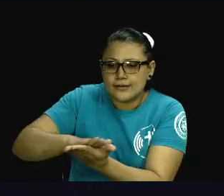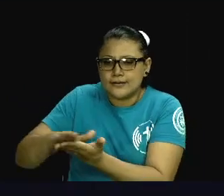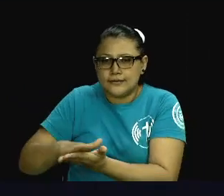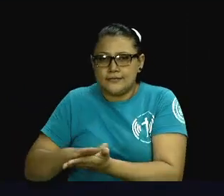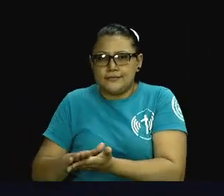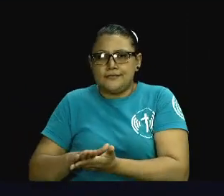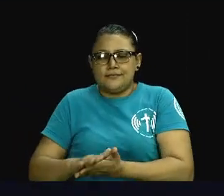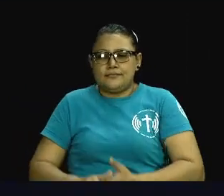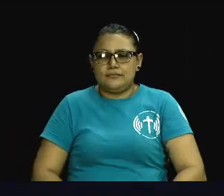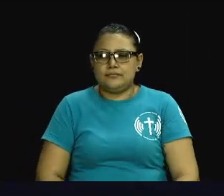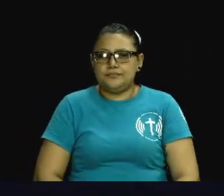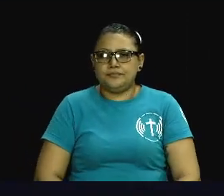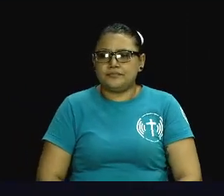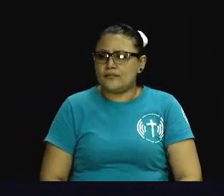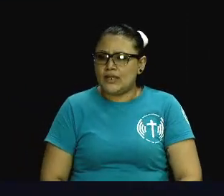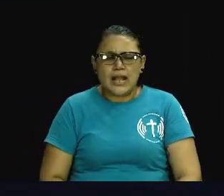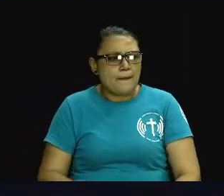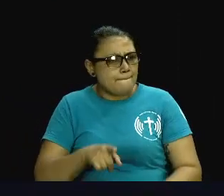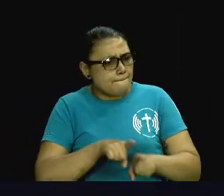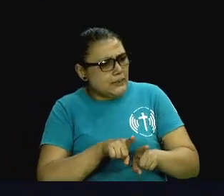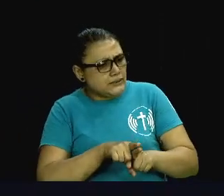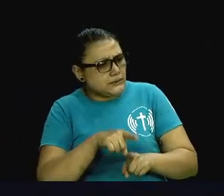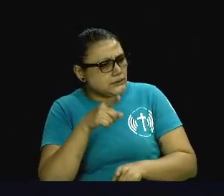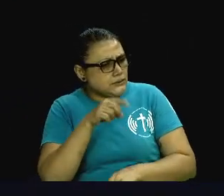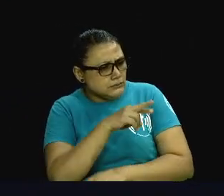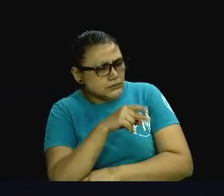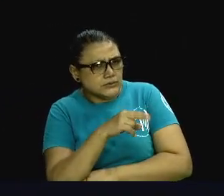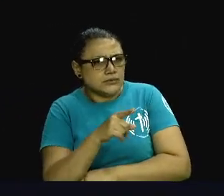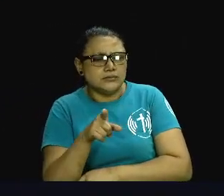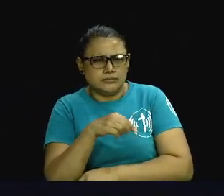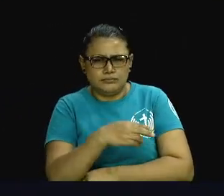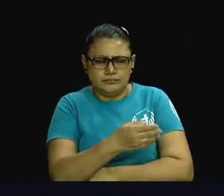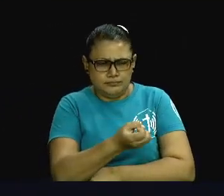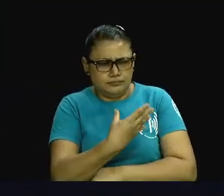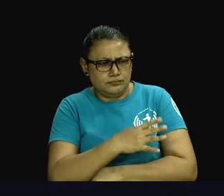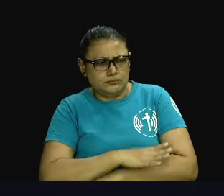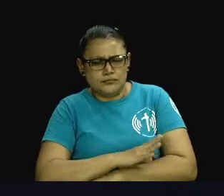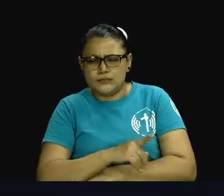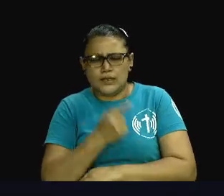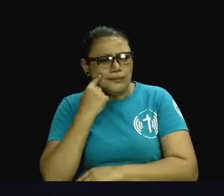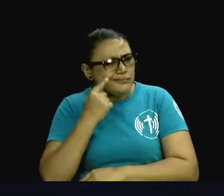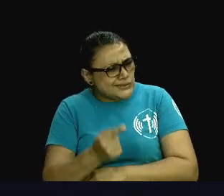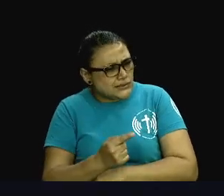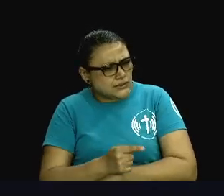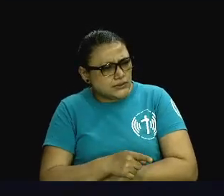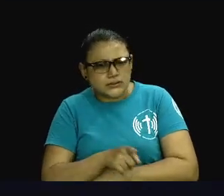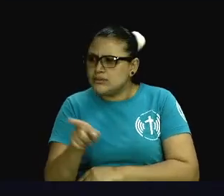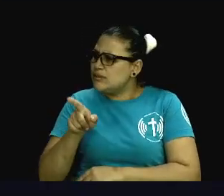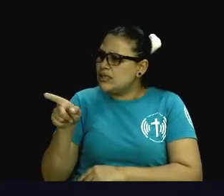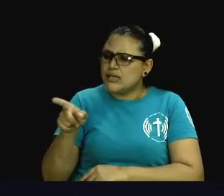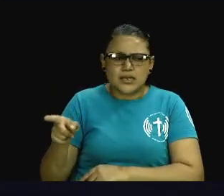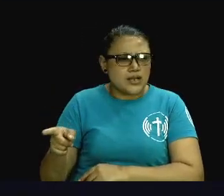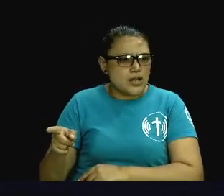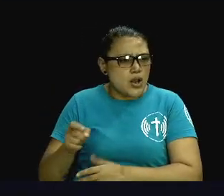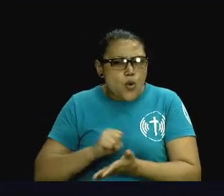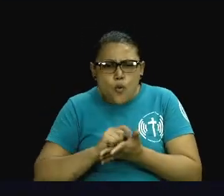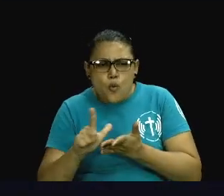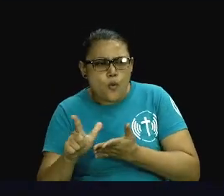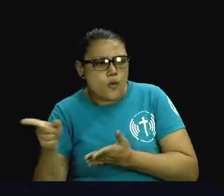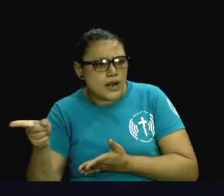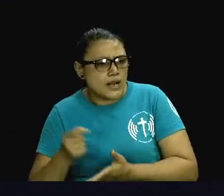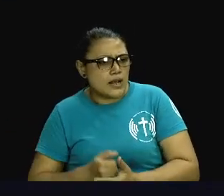escuela decía sí ya vamos a ir mira si yo son bautistas yo hoy una iglesia